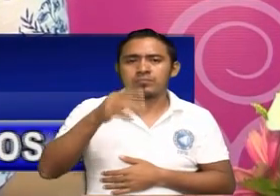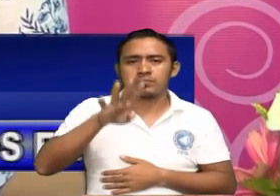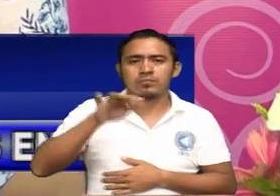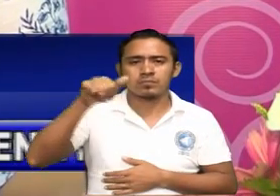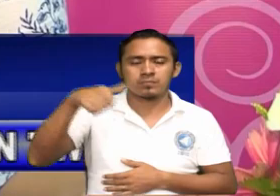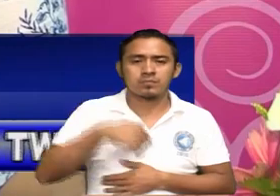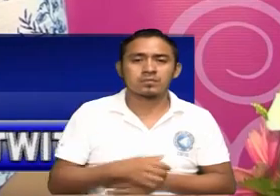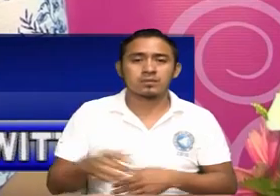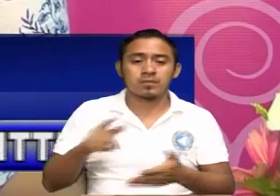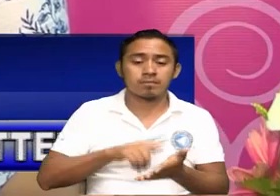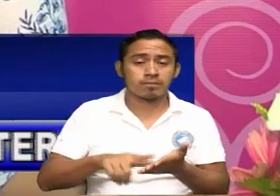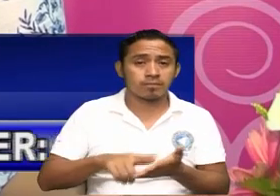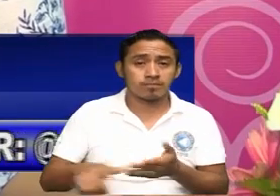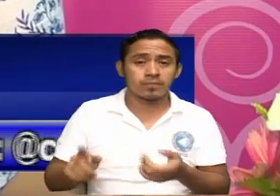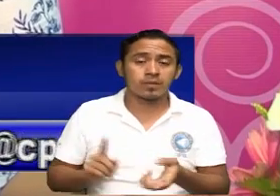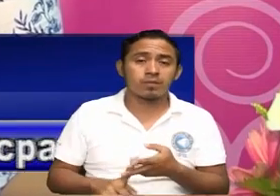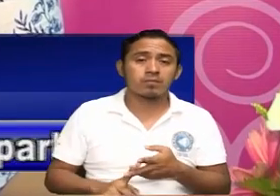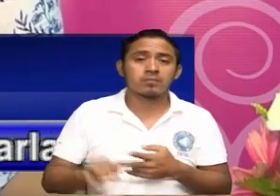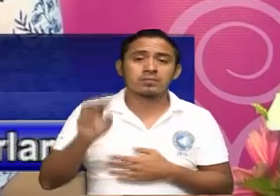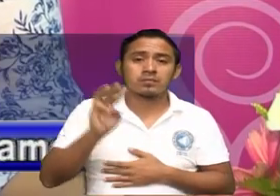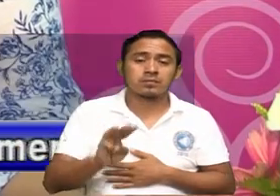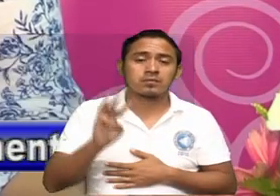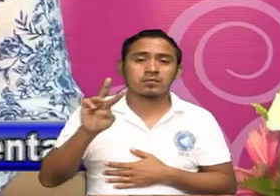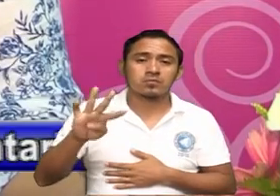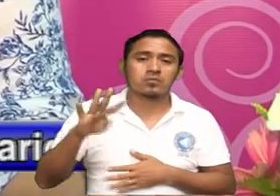646 jornadas de limpieza, se han limpiado